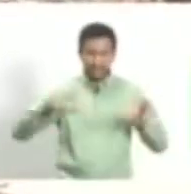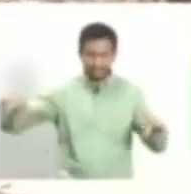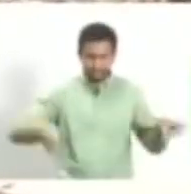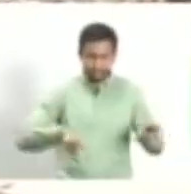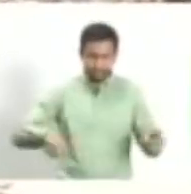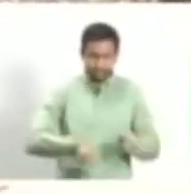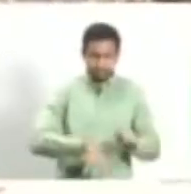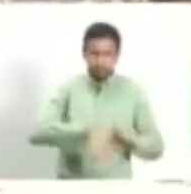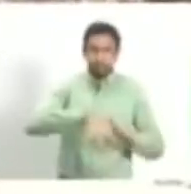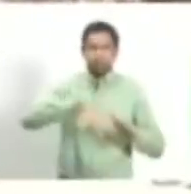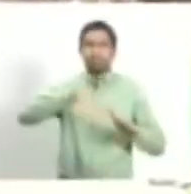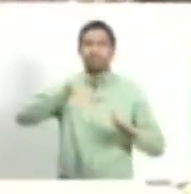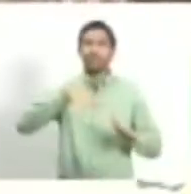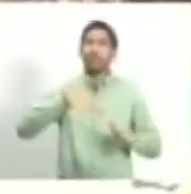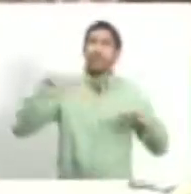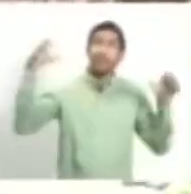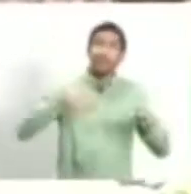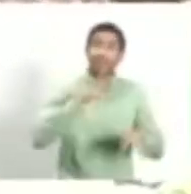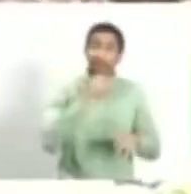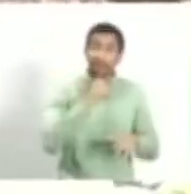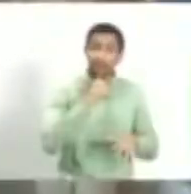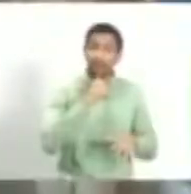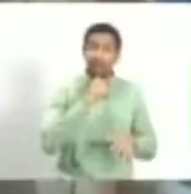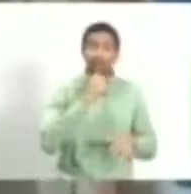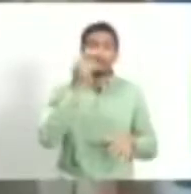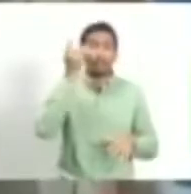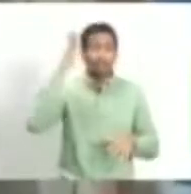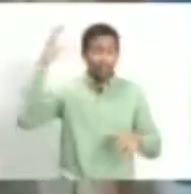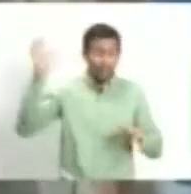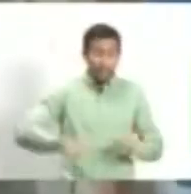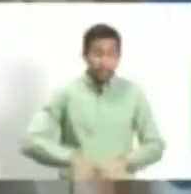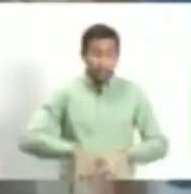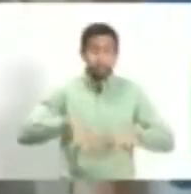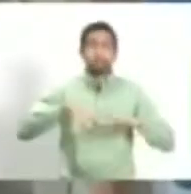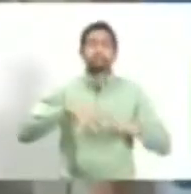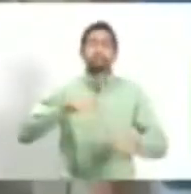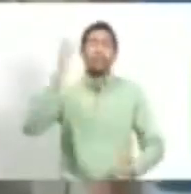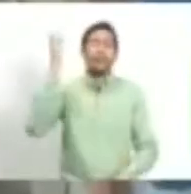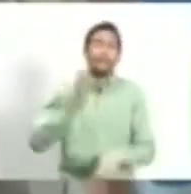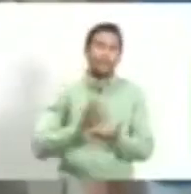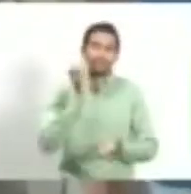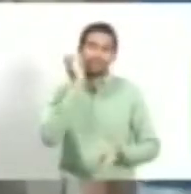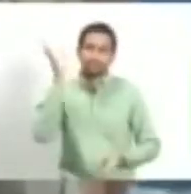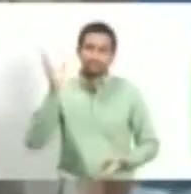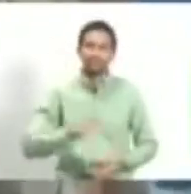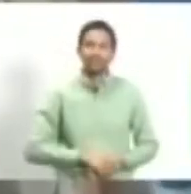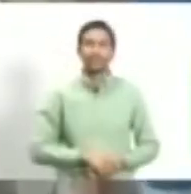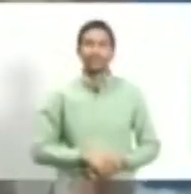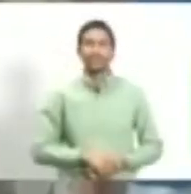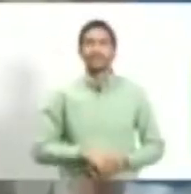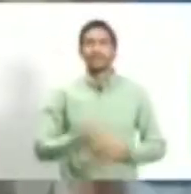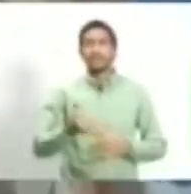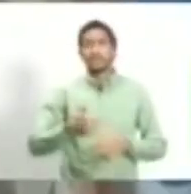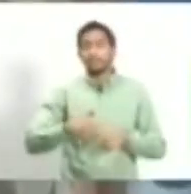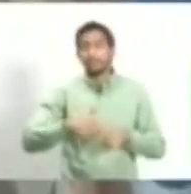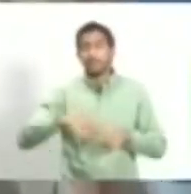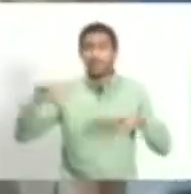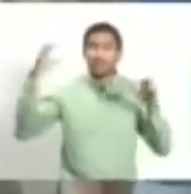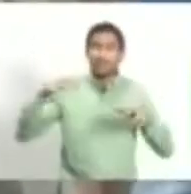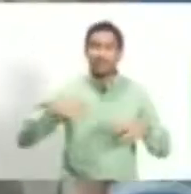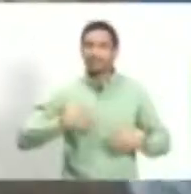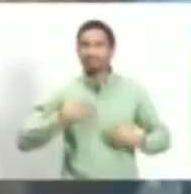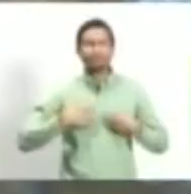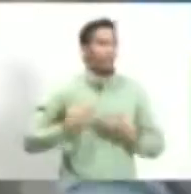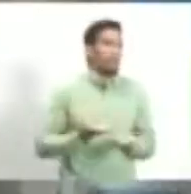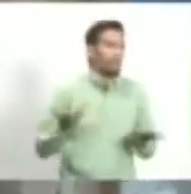suroriente. Cuando llueva, vendrá la tragedia. Cuando vienen los aguaceros, vea, nosotros no hallamos ni dónde meternos, porque